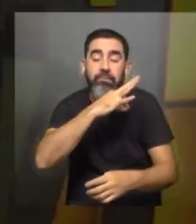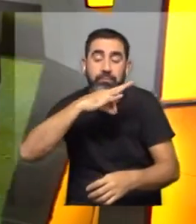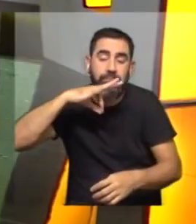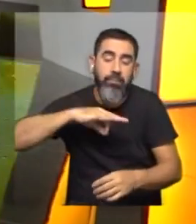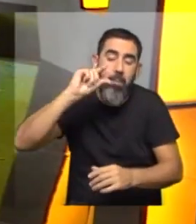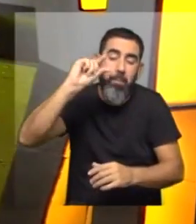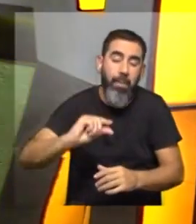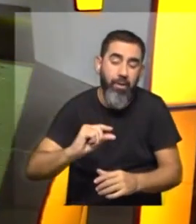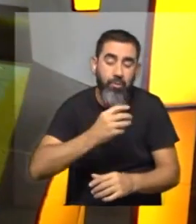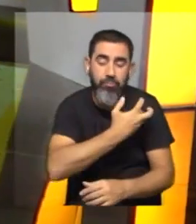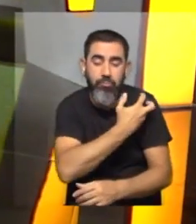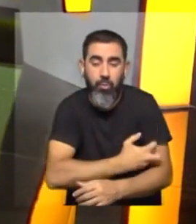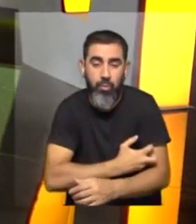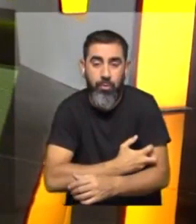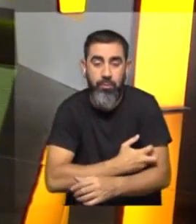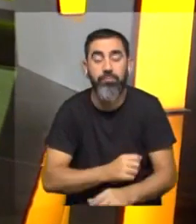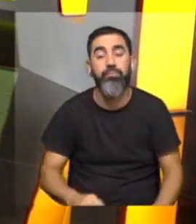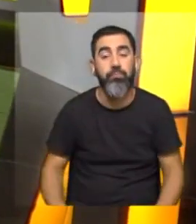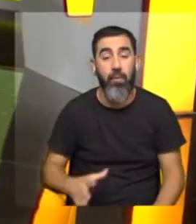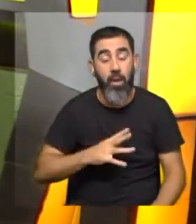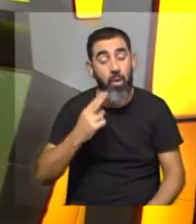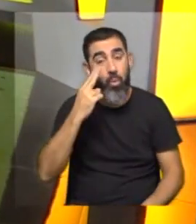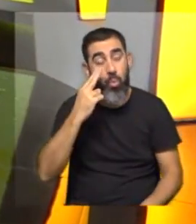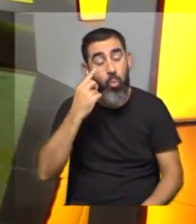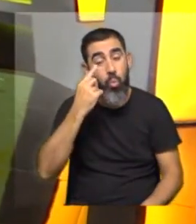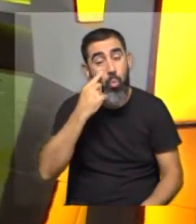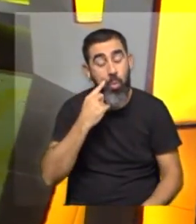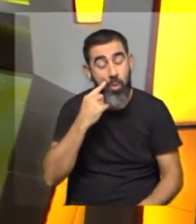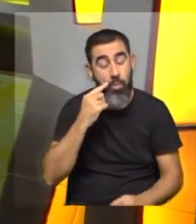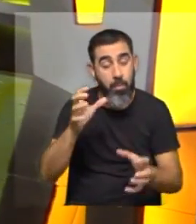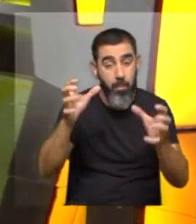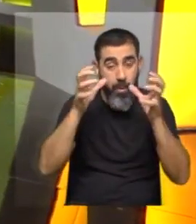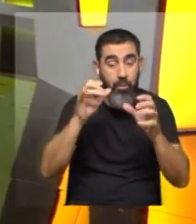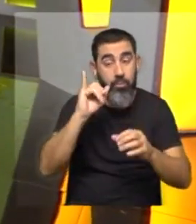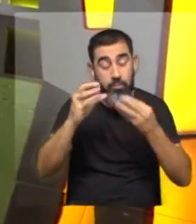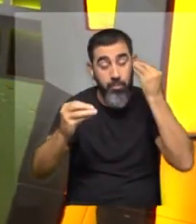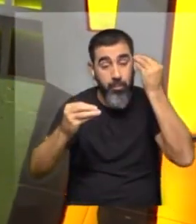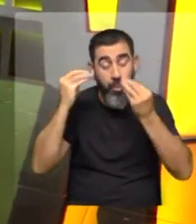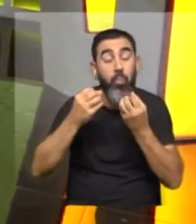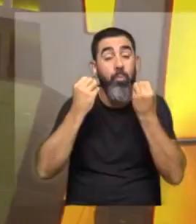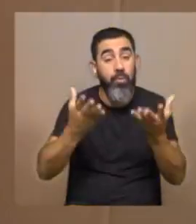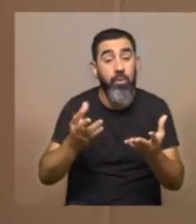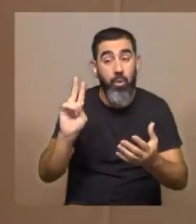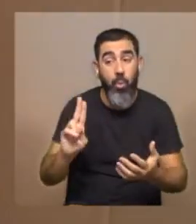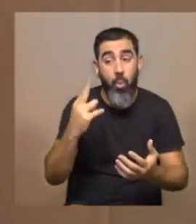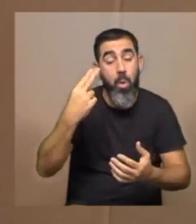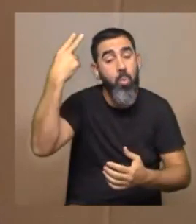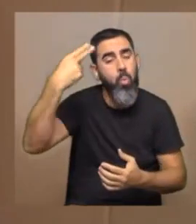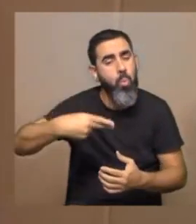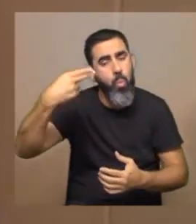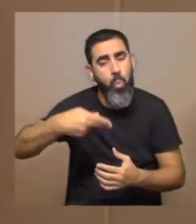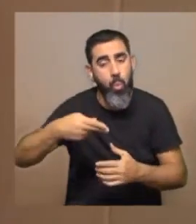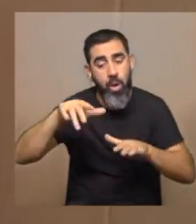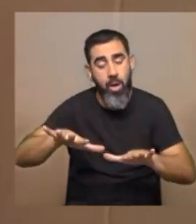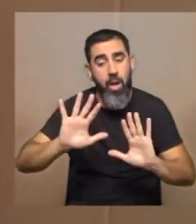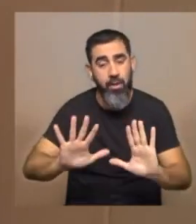más bajo, aparecieron datos alarmantes. Sin duda, y nos preocupó mucho porque en Uruguay nunca, a esto